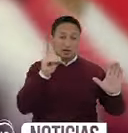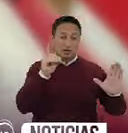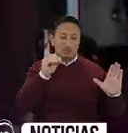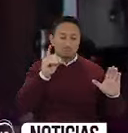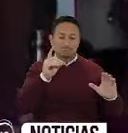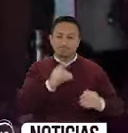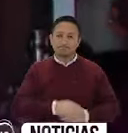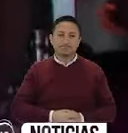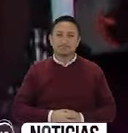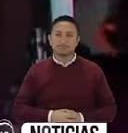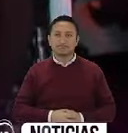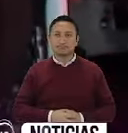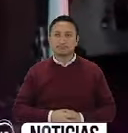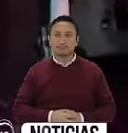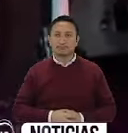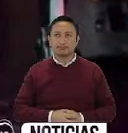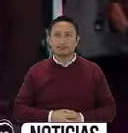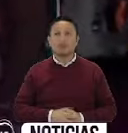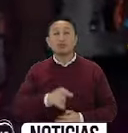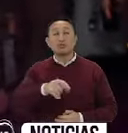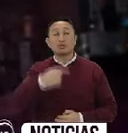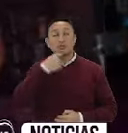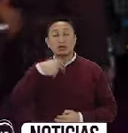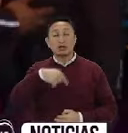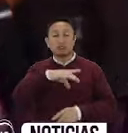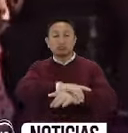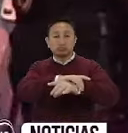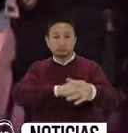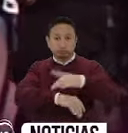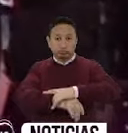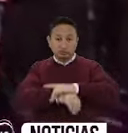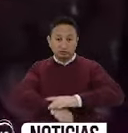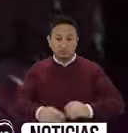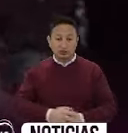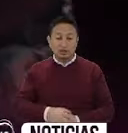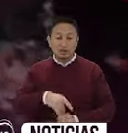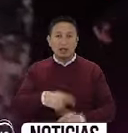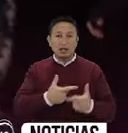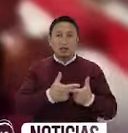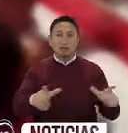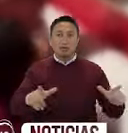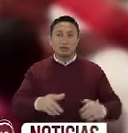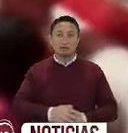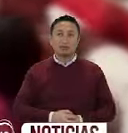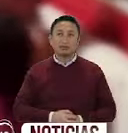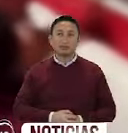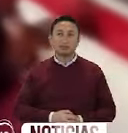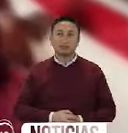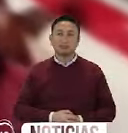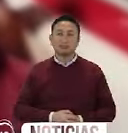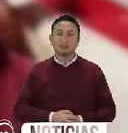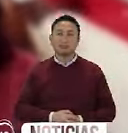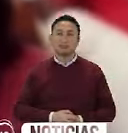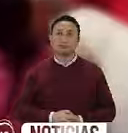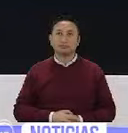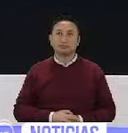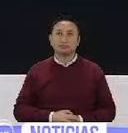fiscalía. Y pese a la confesión del ciudadano esposado, ese quedó en libertad, informó Charlie